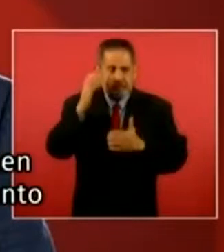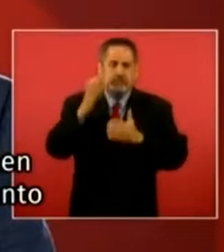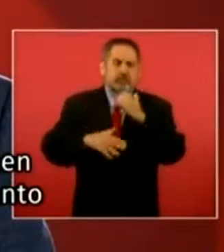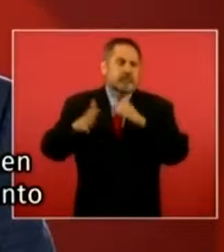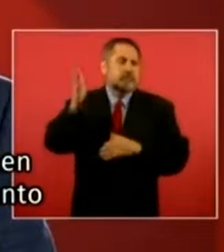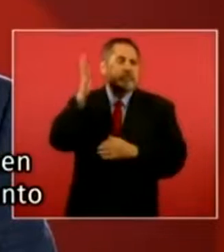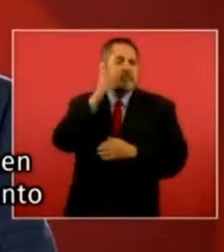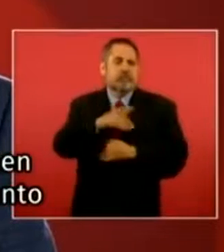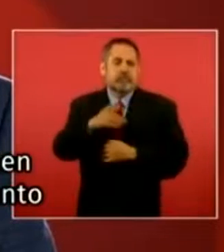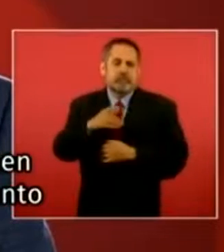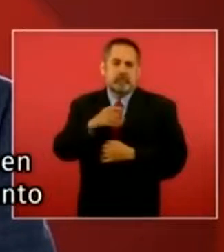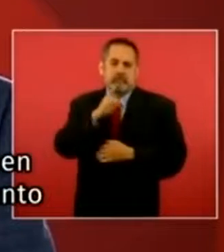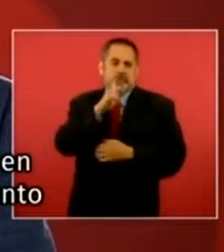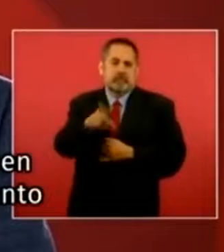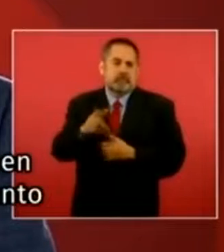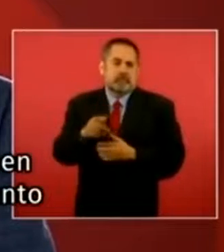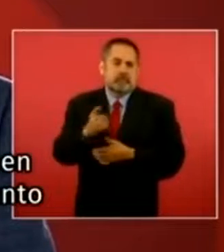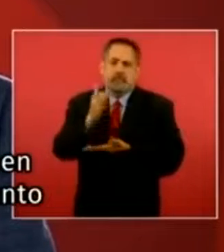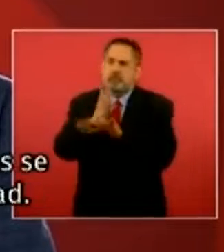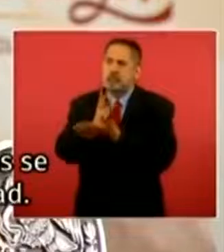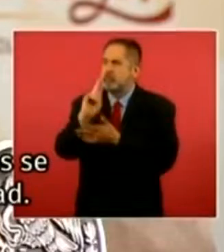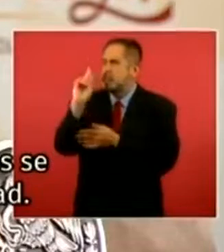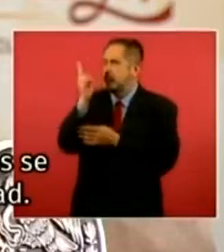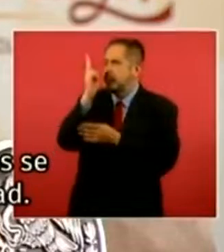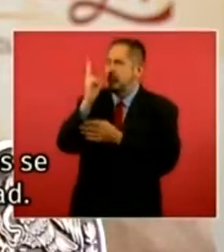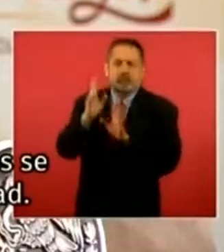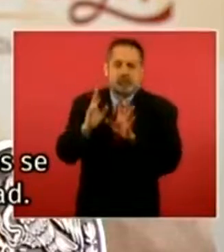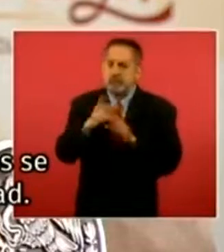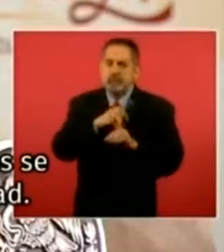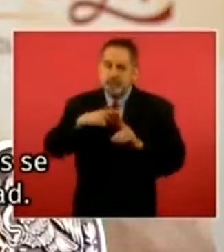que tienen los médicos jóvenes que están a punto